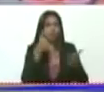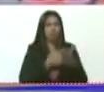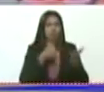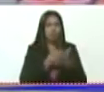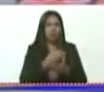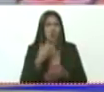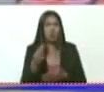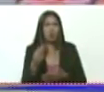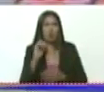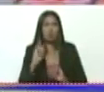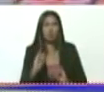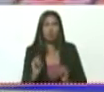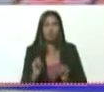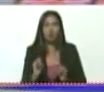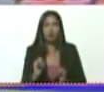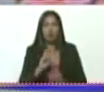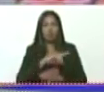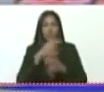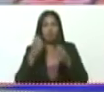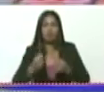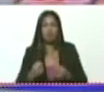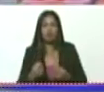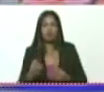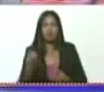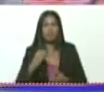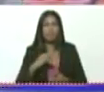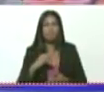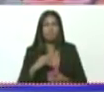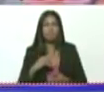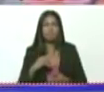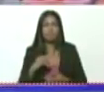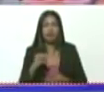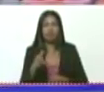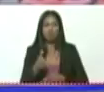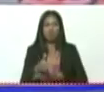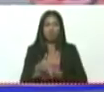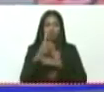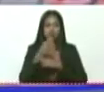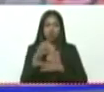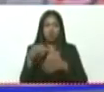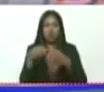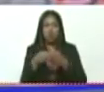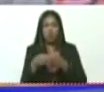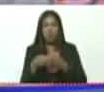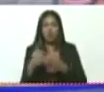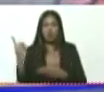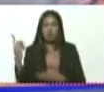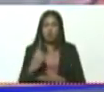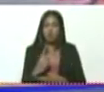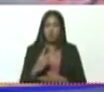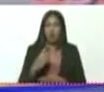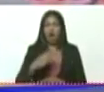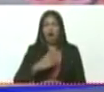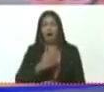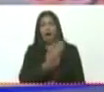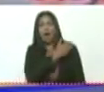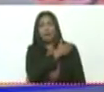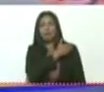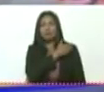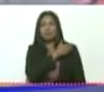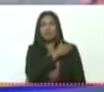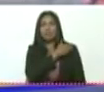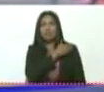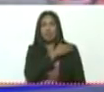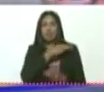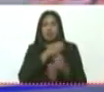son asaltantes del poder. Asesinos que quieren llegar al poder sobre la base de un baño